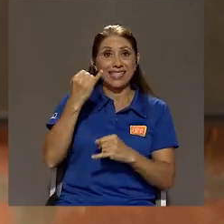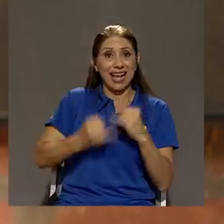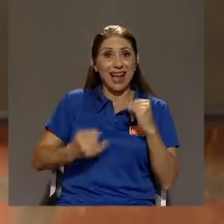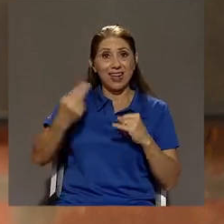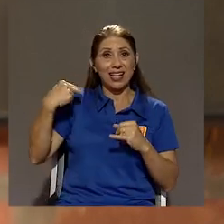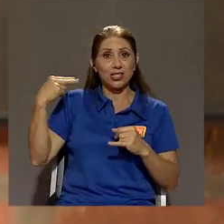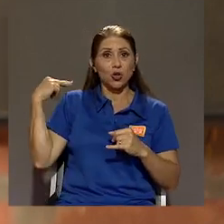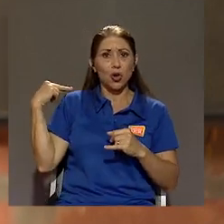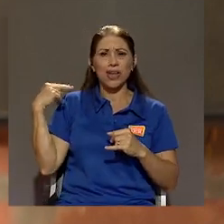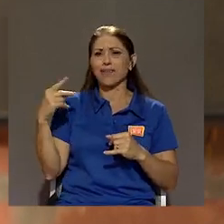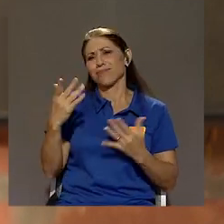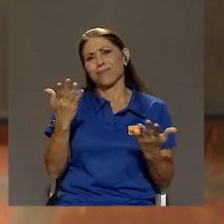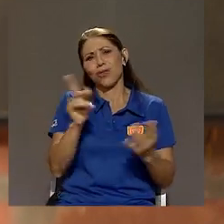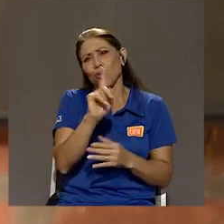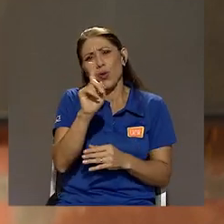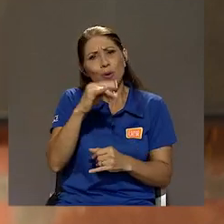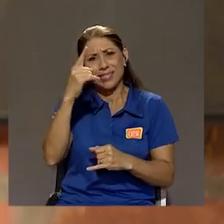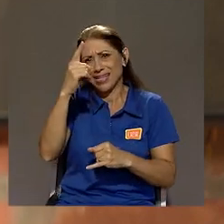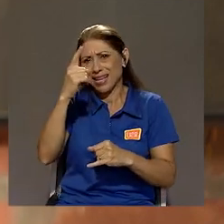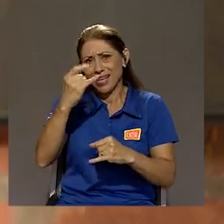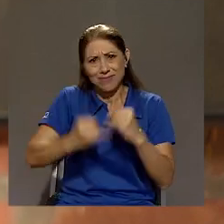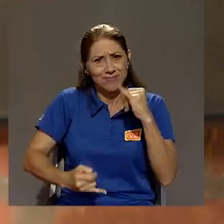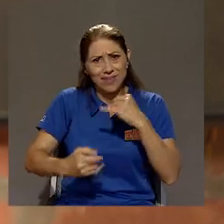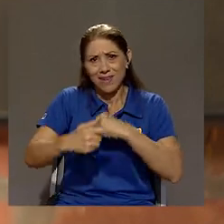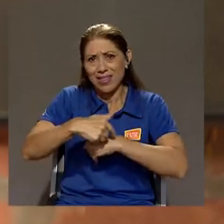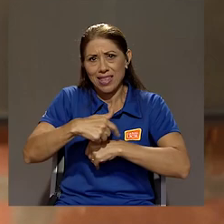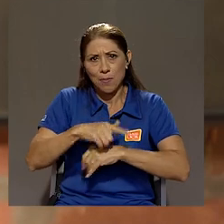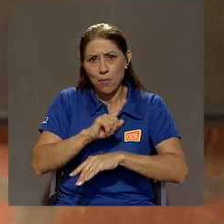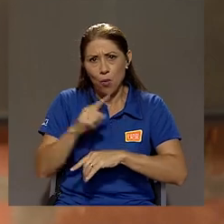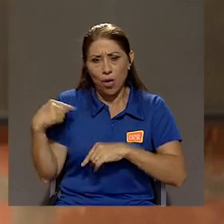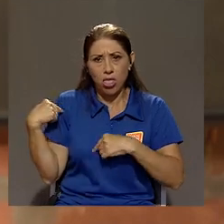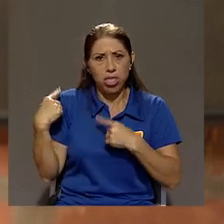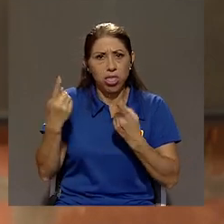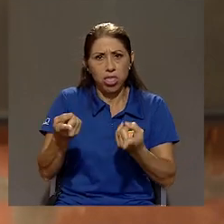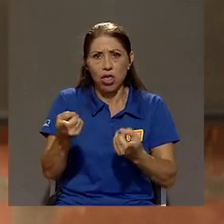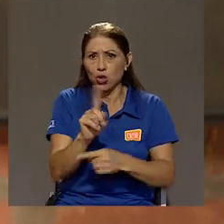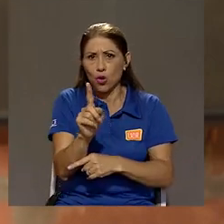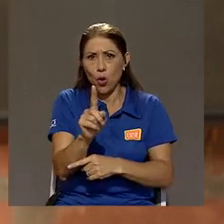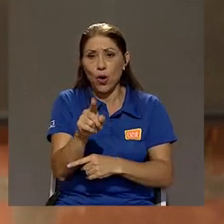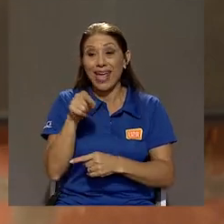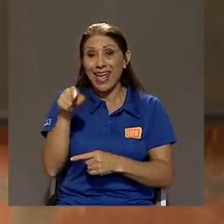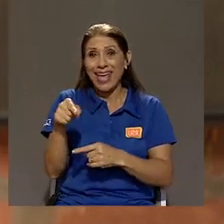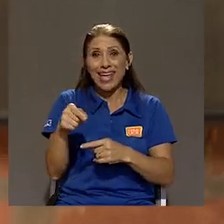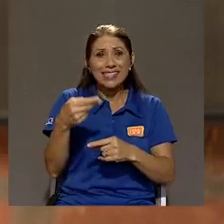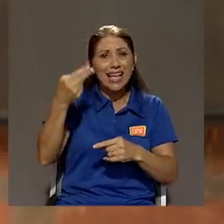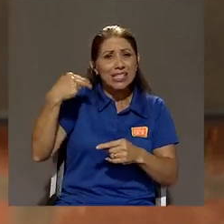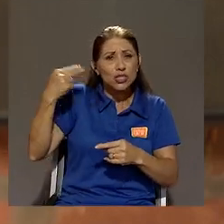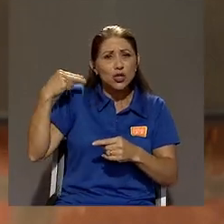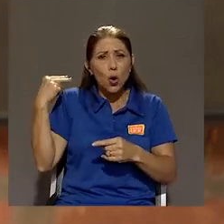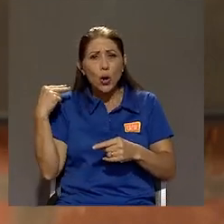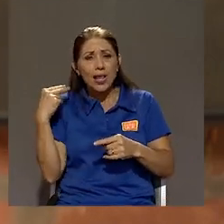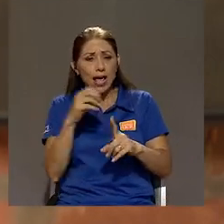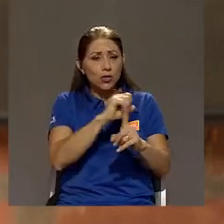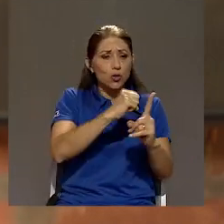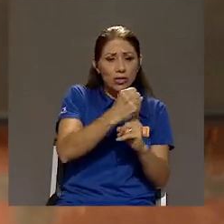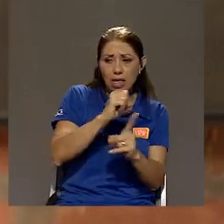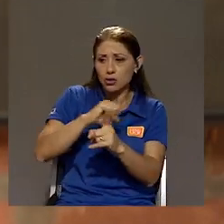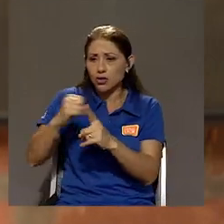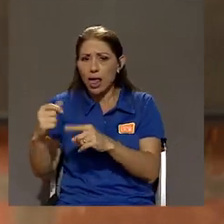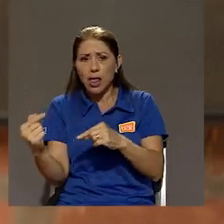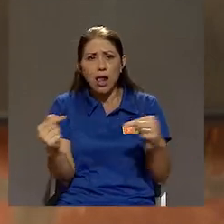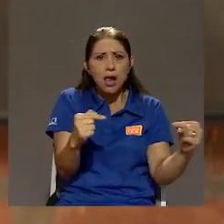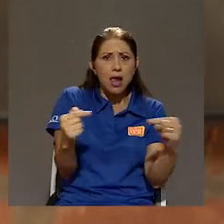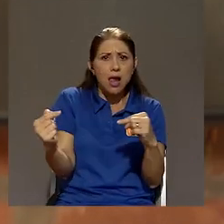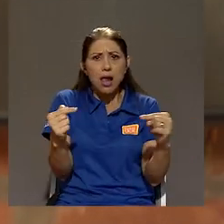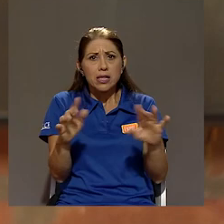dice se acaba la historia, obviamente no es porque se acaba el tiempo que transcurre, sino que esa historia donde se debatía entre un tipo de sociedad y otra, según